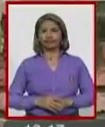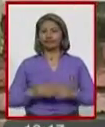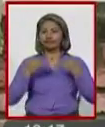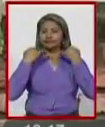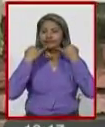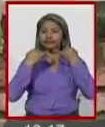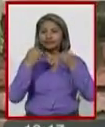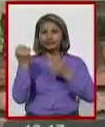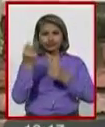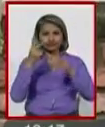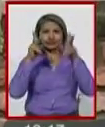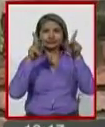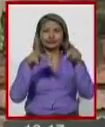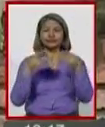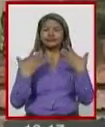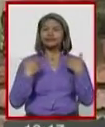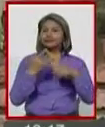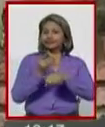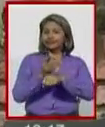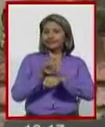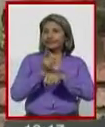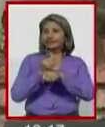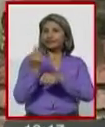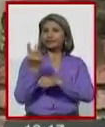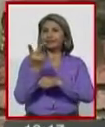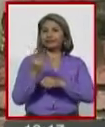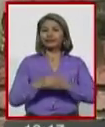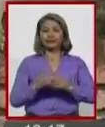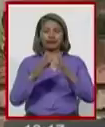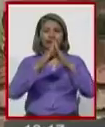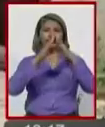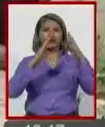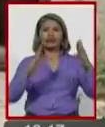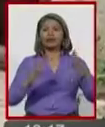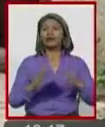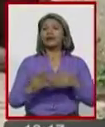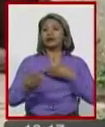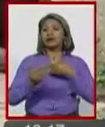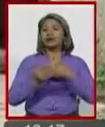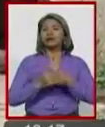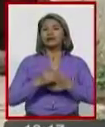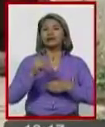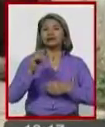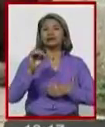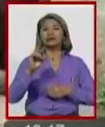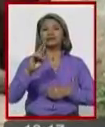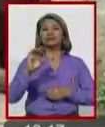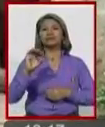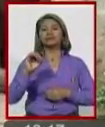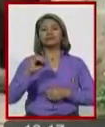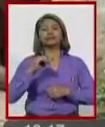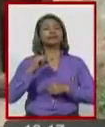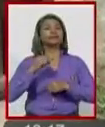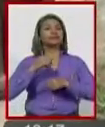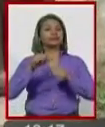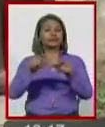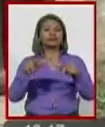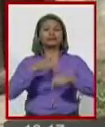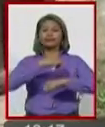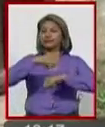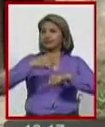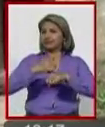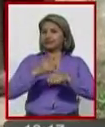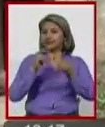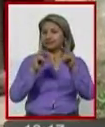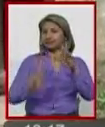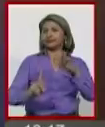Según informaciones, ambas personas se encontraban consumiendo bebidas alcohólicas en un domicilio ubicado en el barrio Toborochi, zona Pampa de la Isla. Aparentemente,